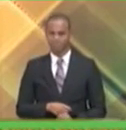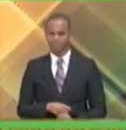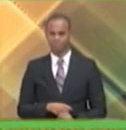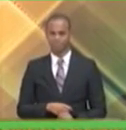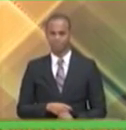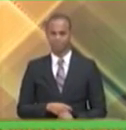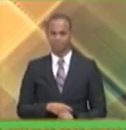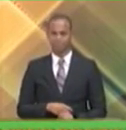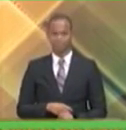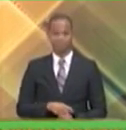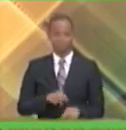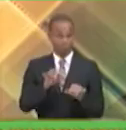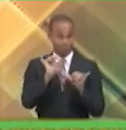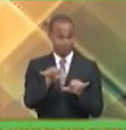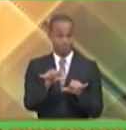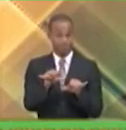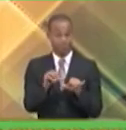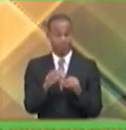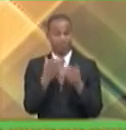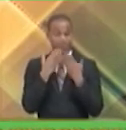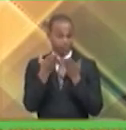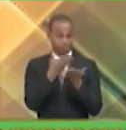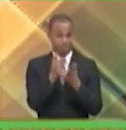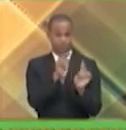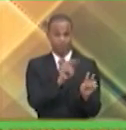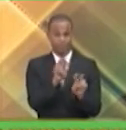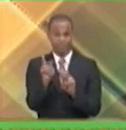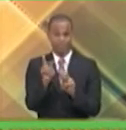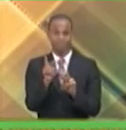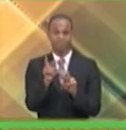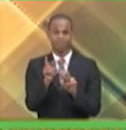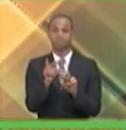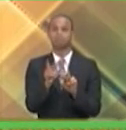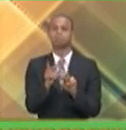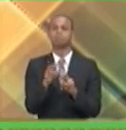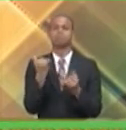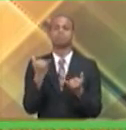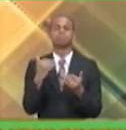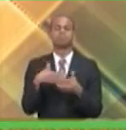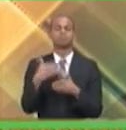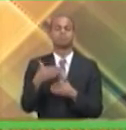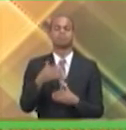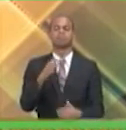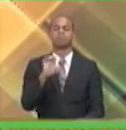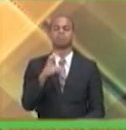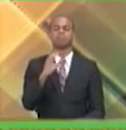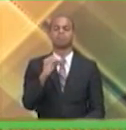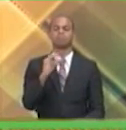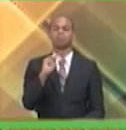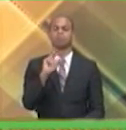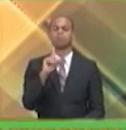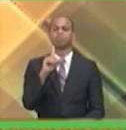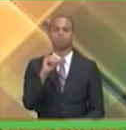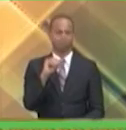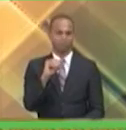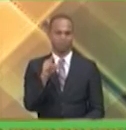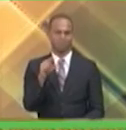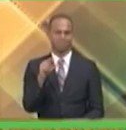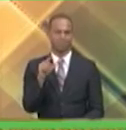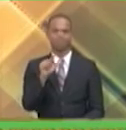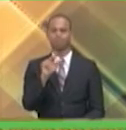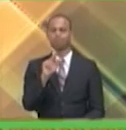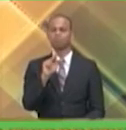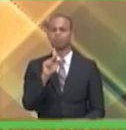momento. Quédese ahí, gracias por estar con nosotros en Ojalá, y vámonos a Ecomundo con el economista